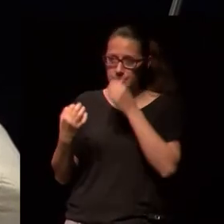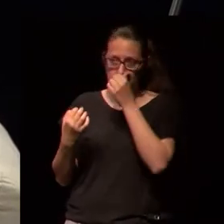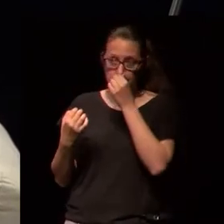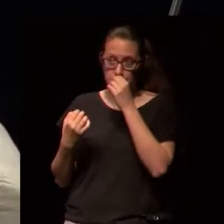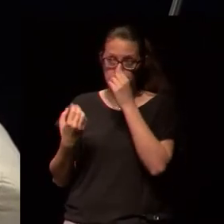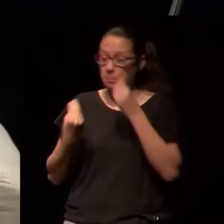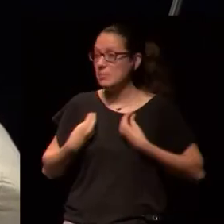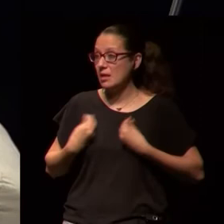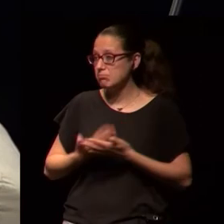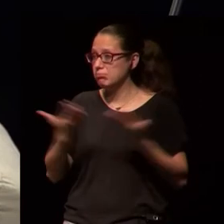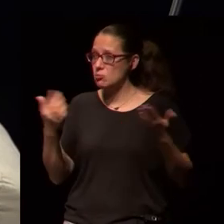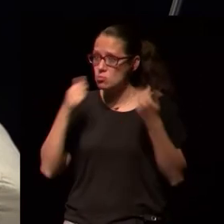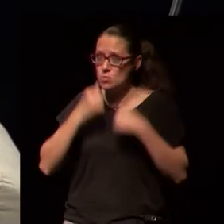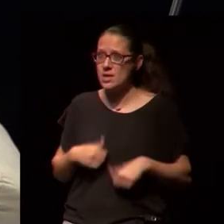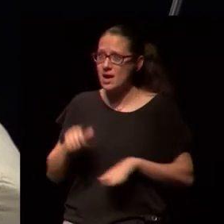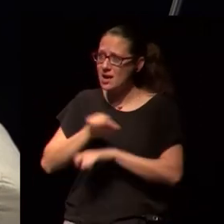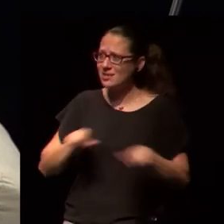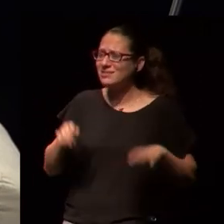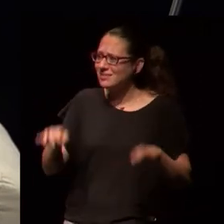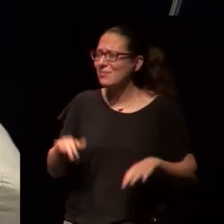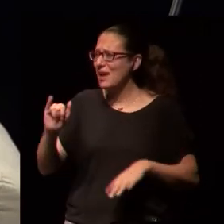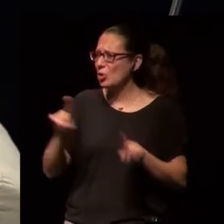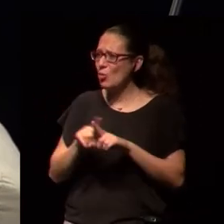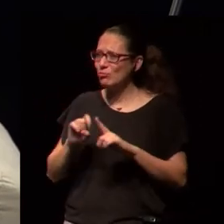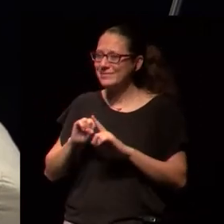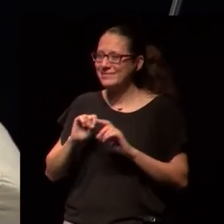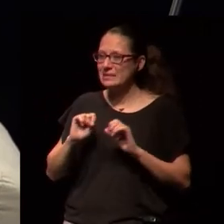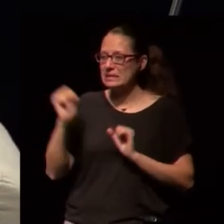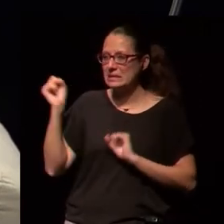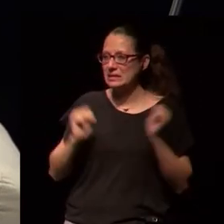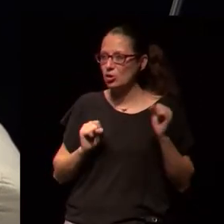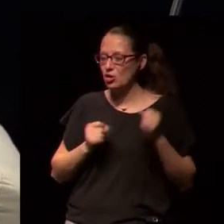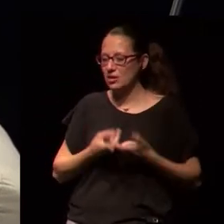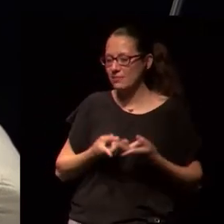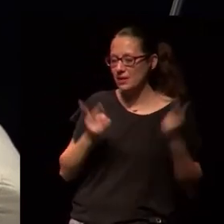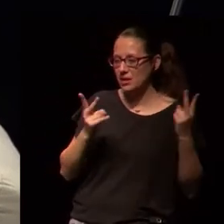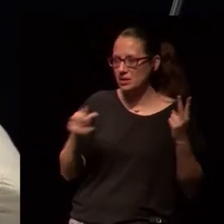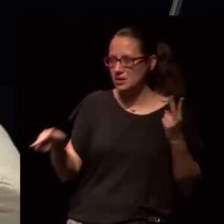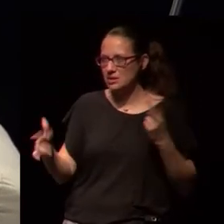vida humana hay una tensión, ¿no?, entre la libertad y la seguridad.